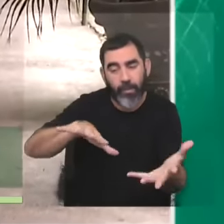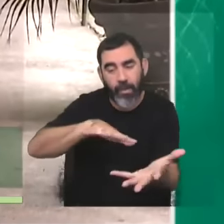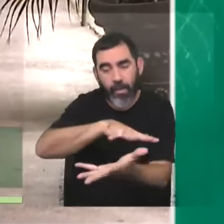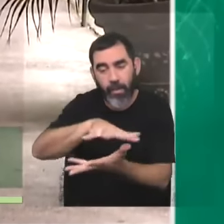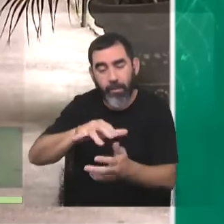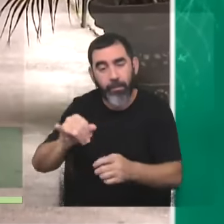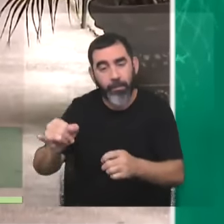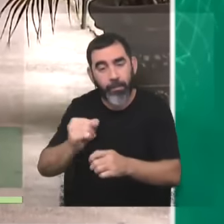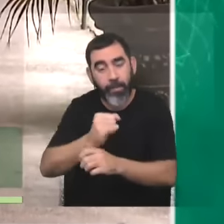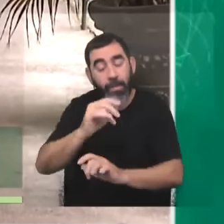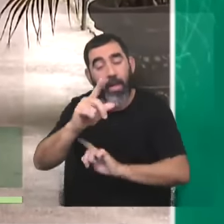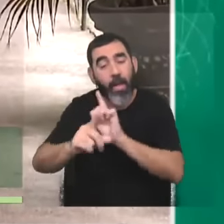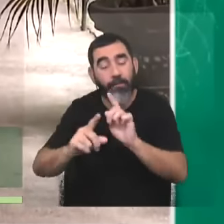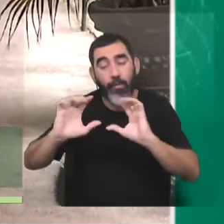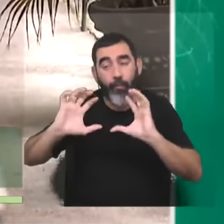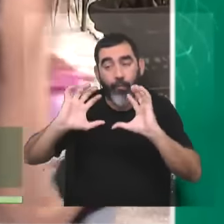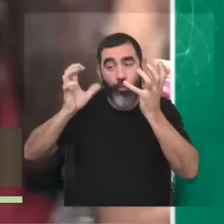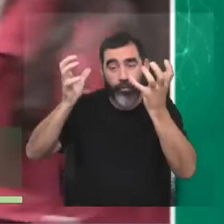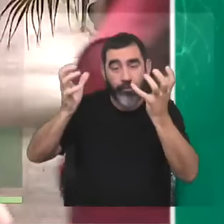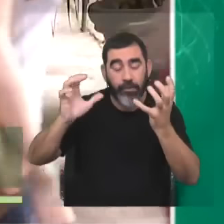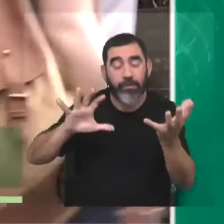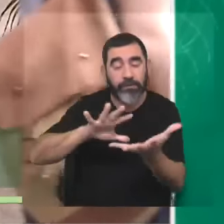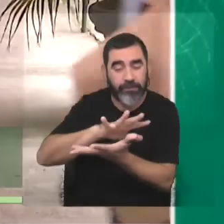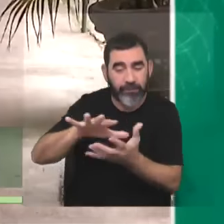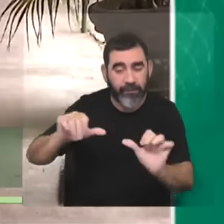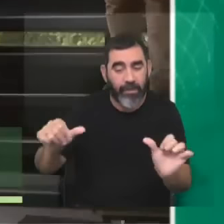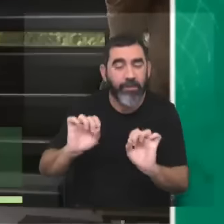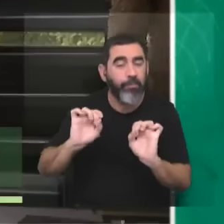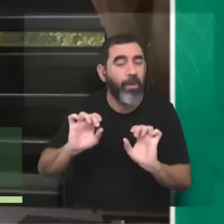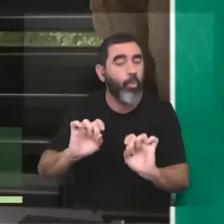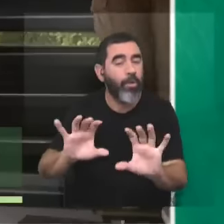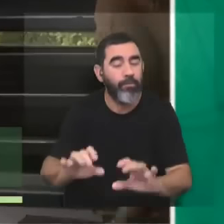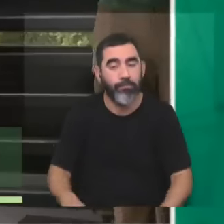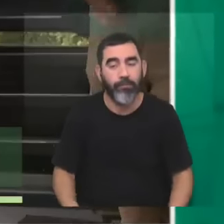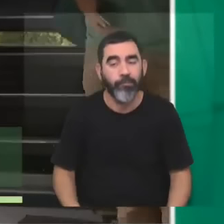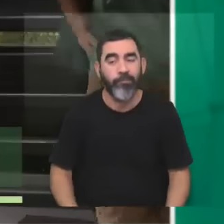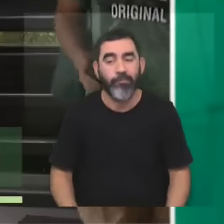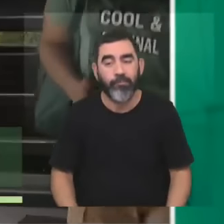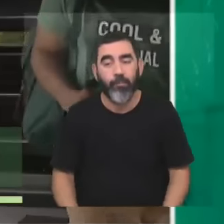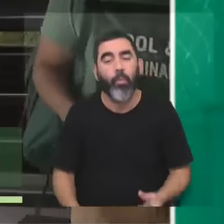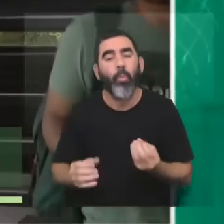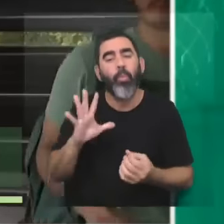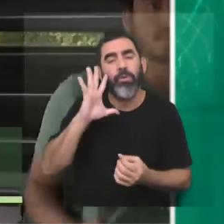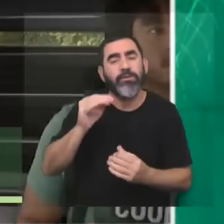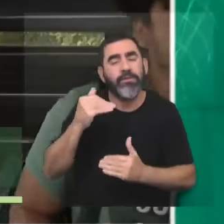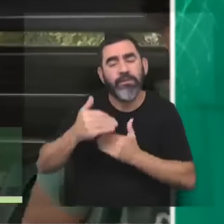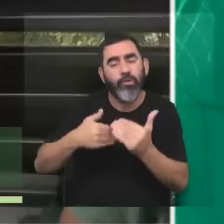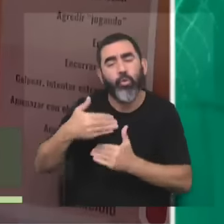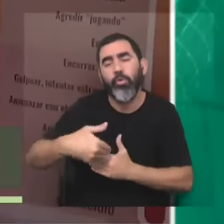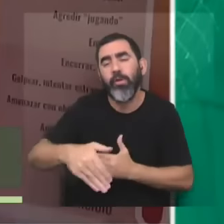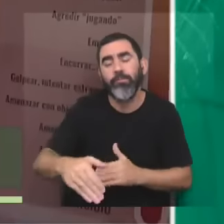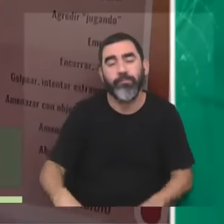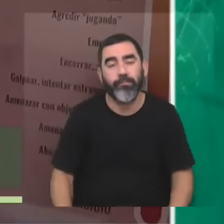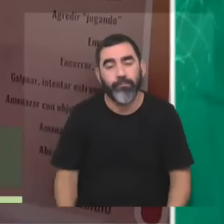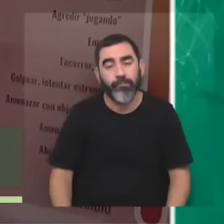institucional que muchas veces hace que esas violencias se produzcan por lo naturalizadas que están Y en qué se puede ver por ejemplo esa esos avances que estás diciendo